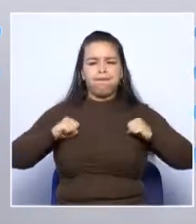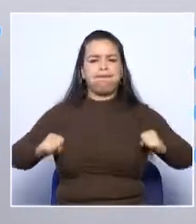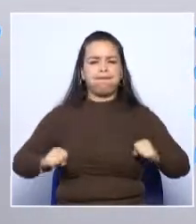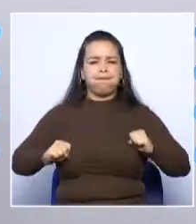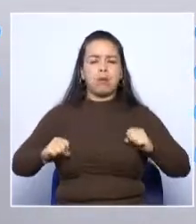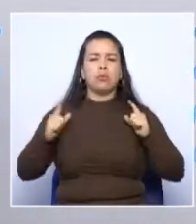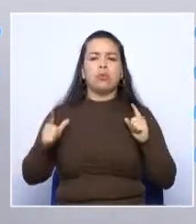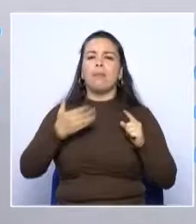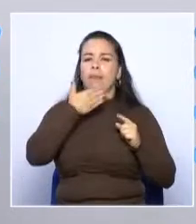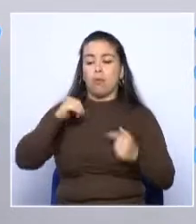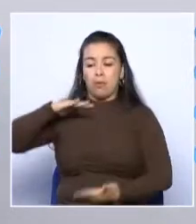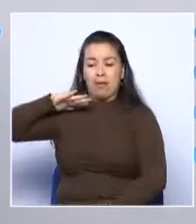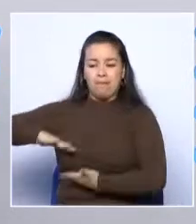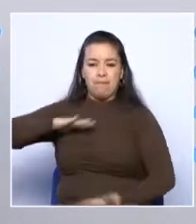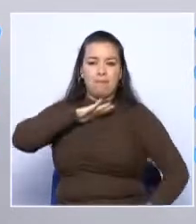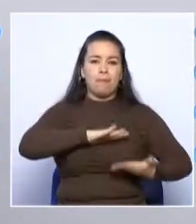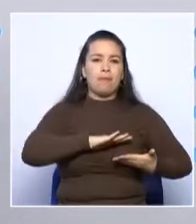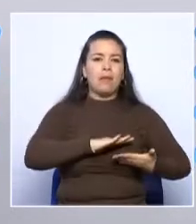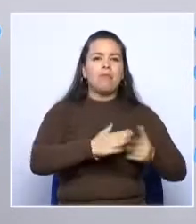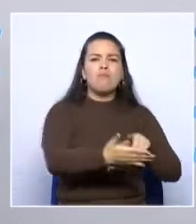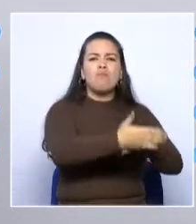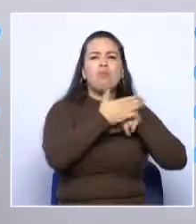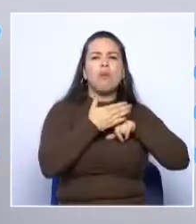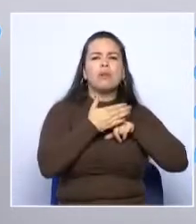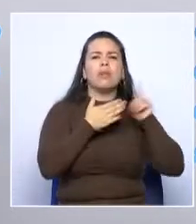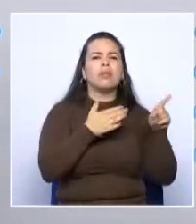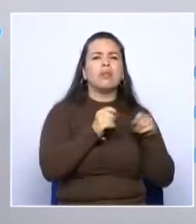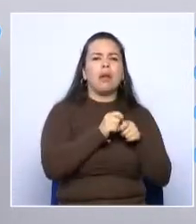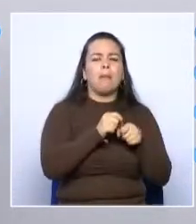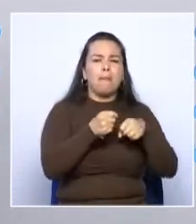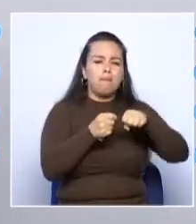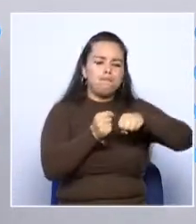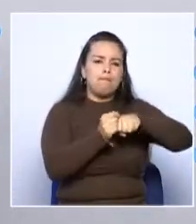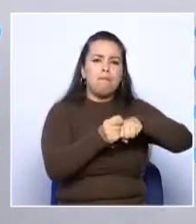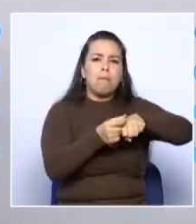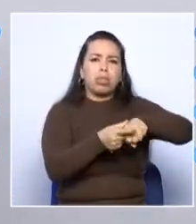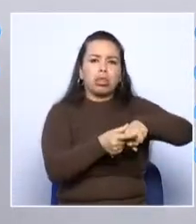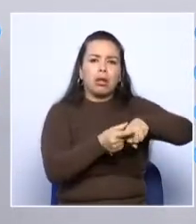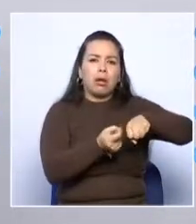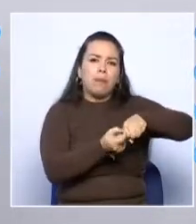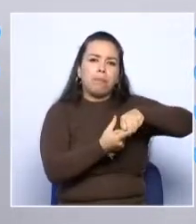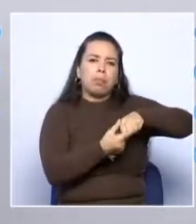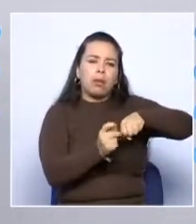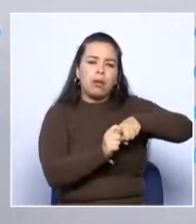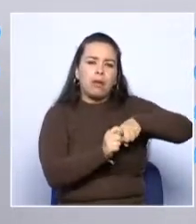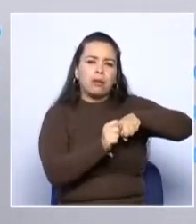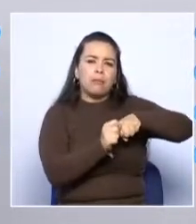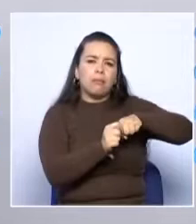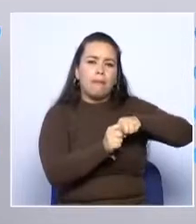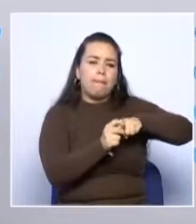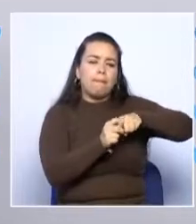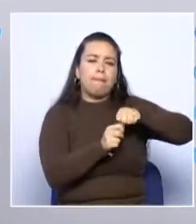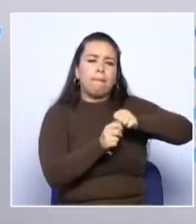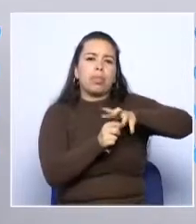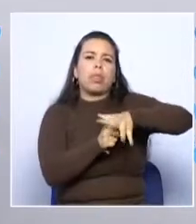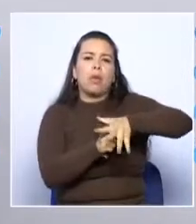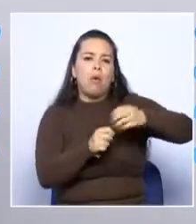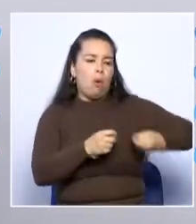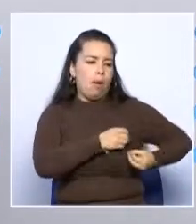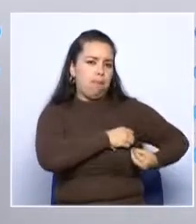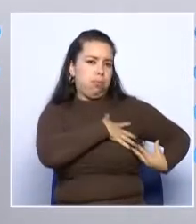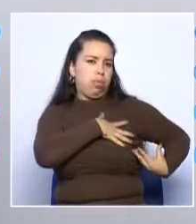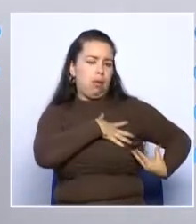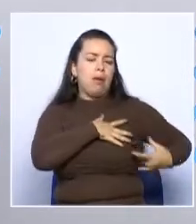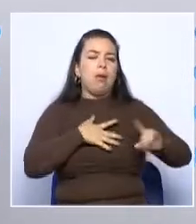la mamografía nos va a mostrar si la prótesis está rota hacia afuera, ¿sí?, hacia el parénquima mamario o hacia la axila.